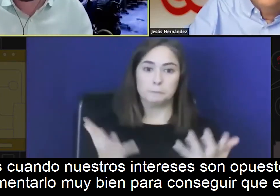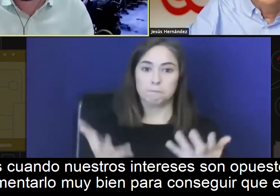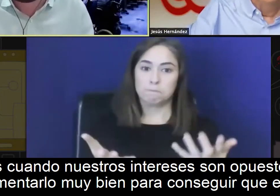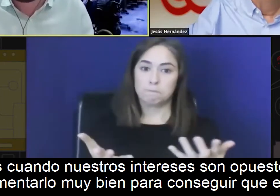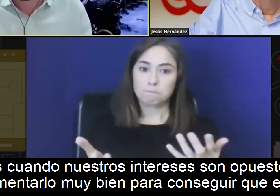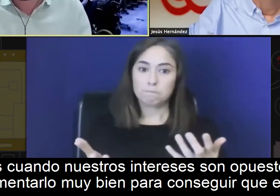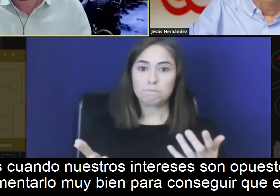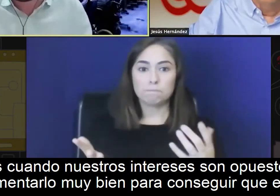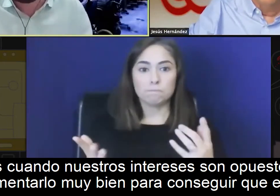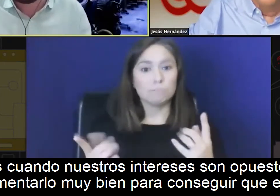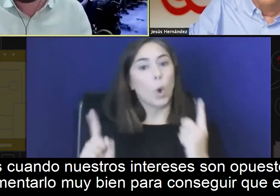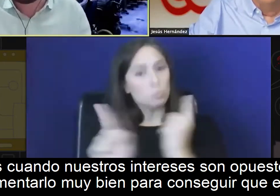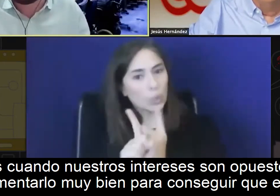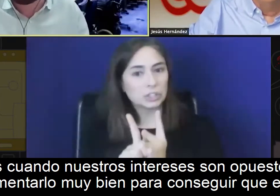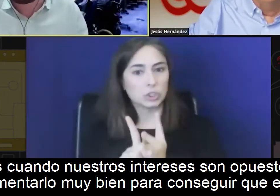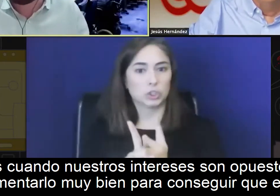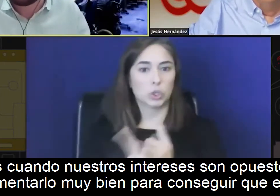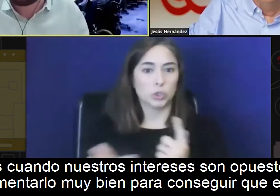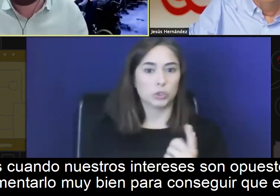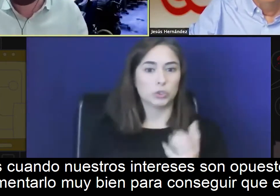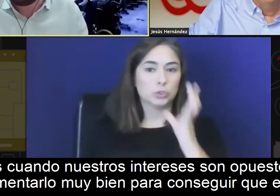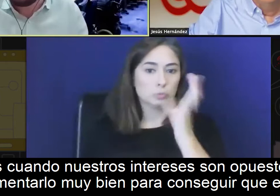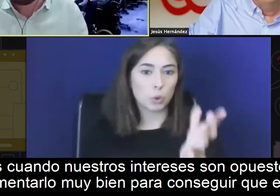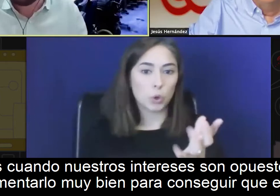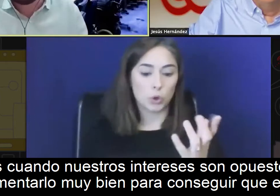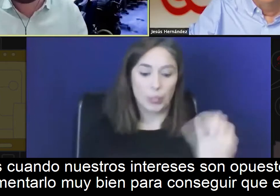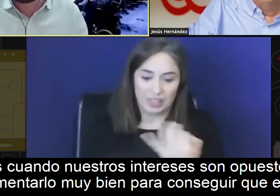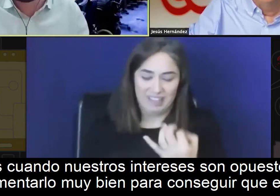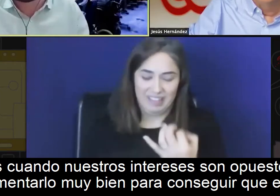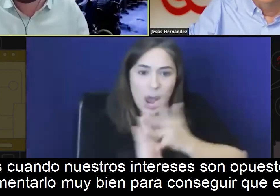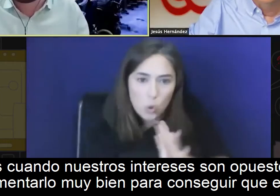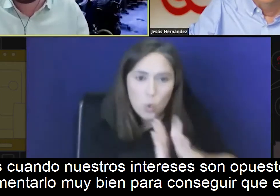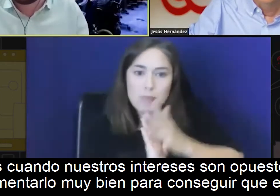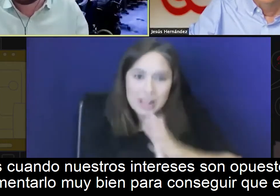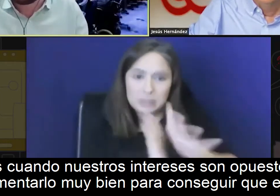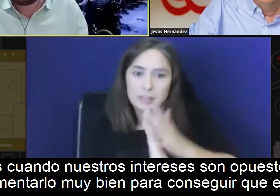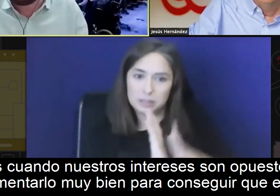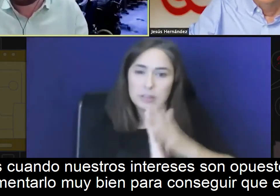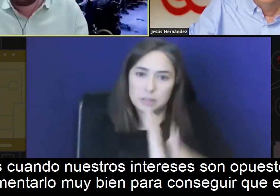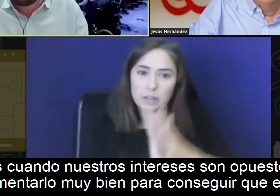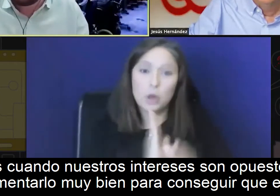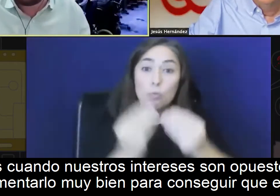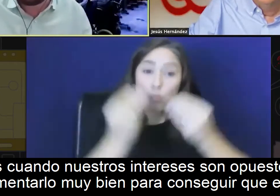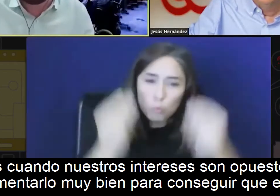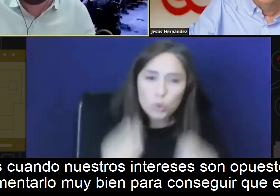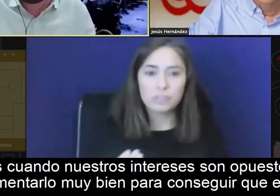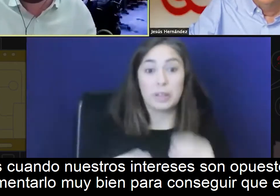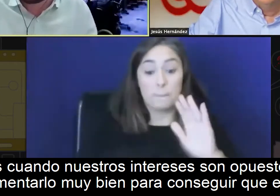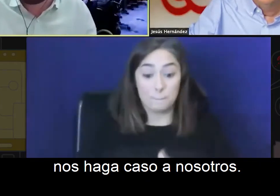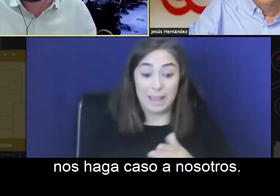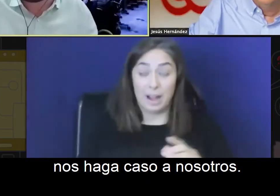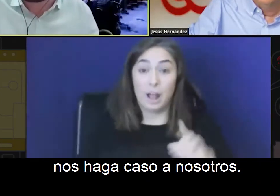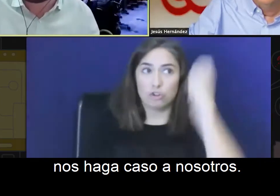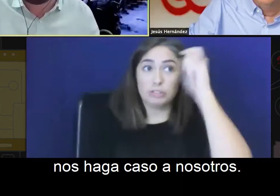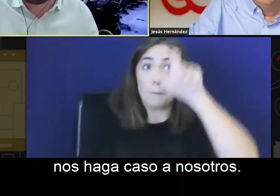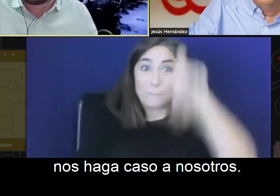son opuestos y tenemos que argumentarlo muy bien para conseguir que el legislador nos